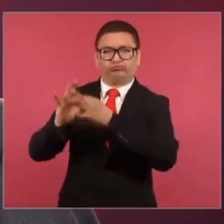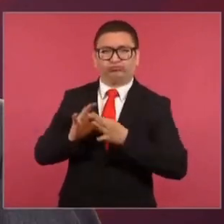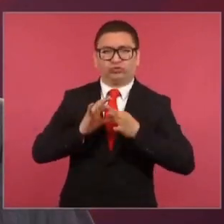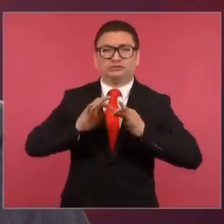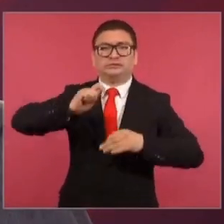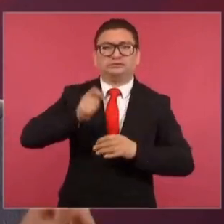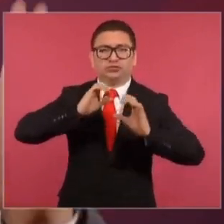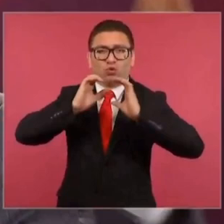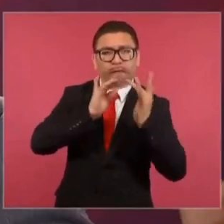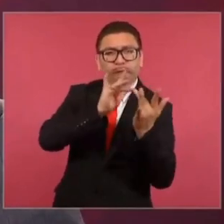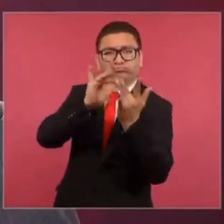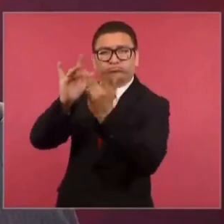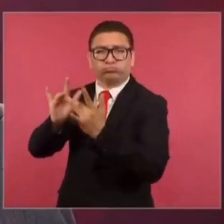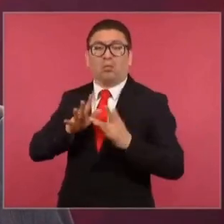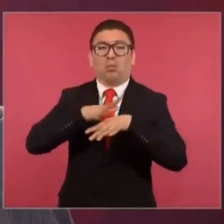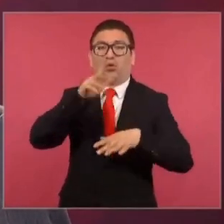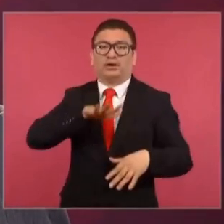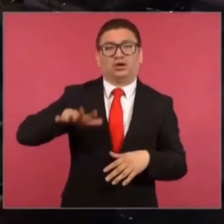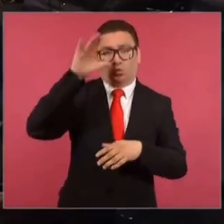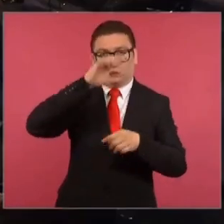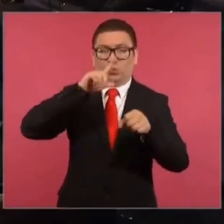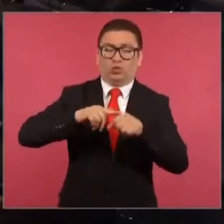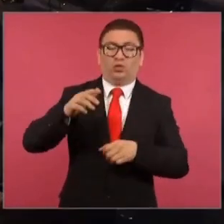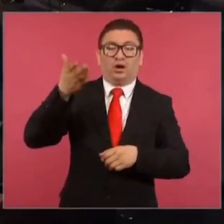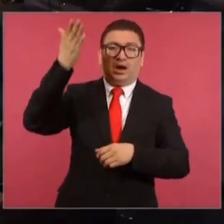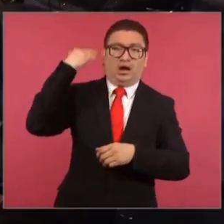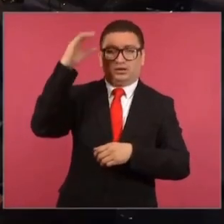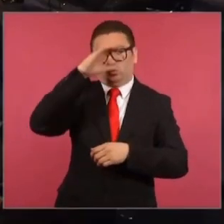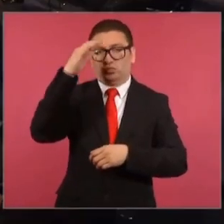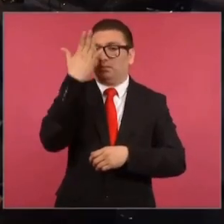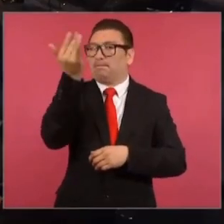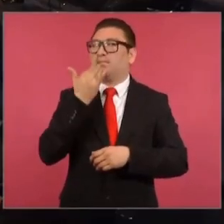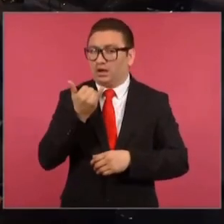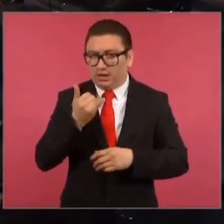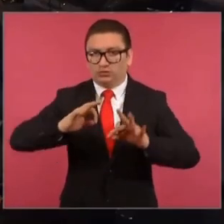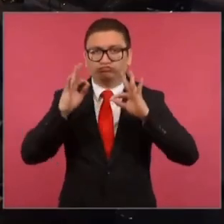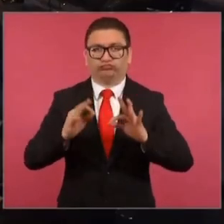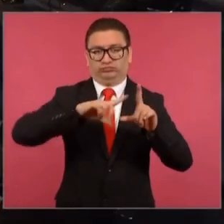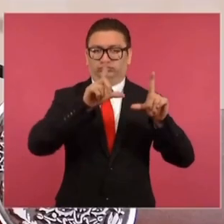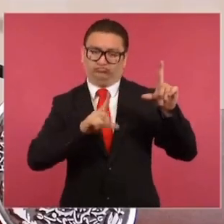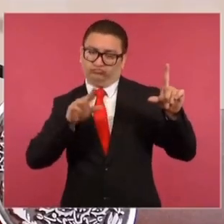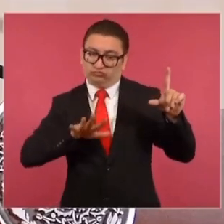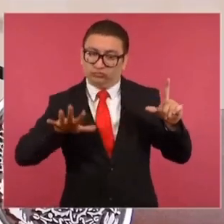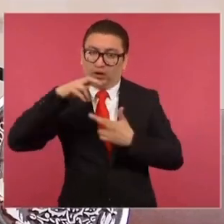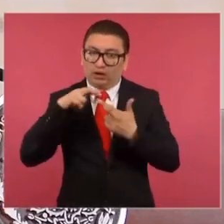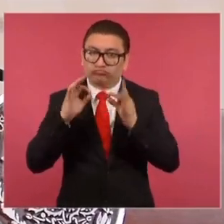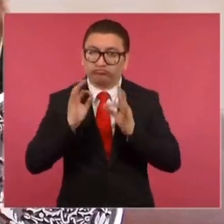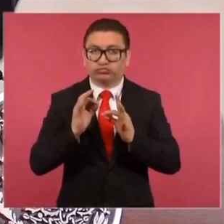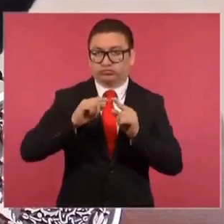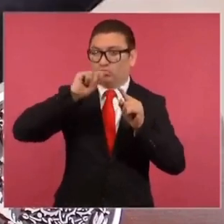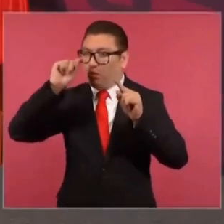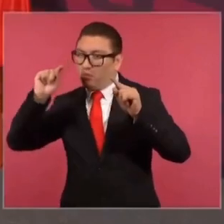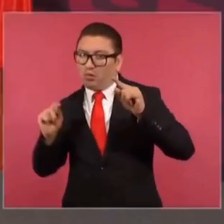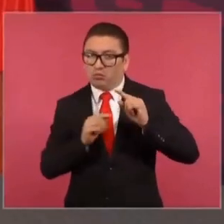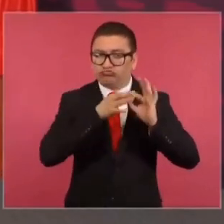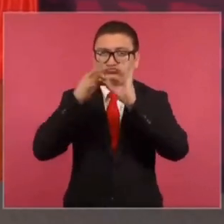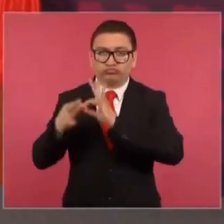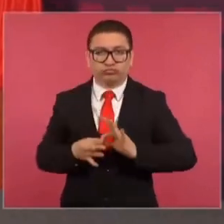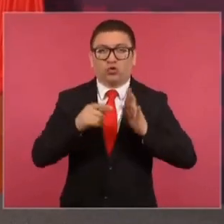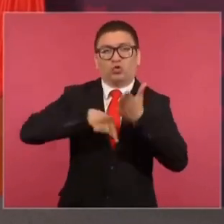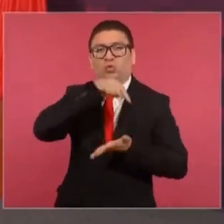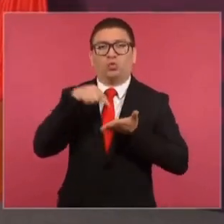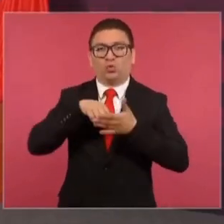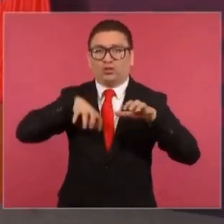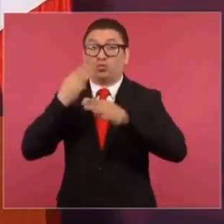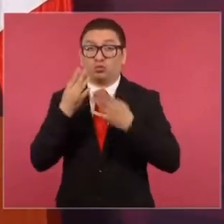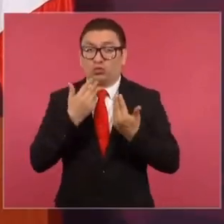región en donde floreció la gran cultura maya. No hay una región en el mundo así, con tantos sitios,